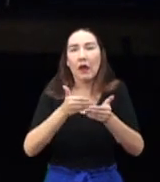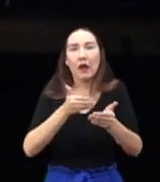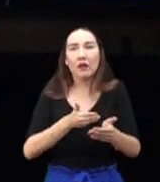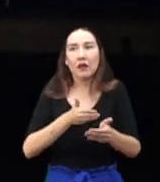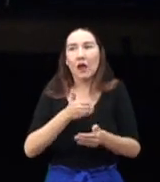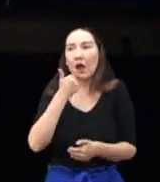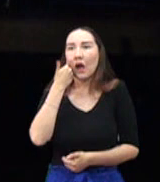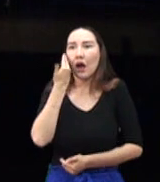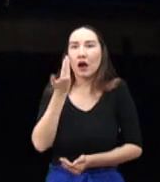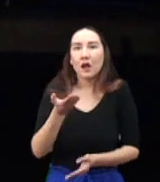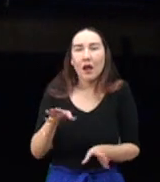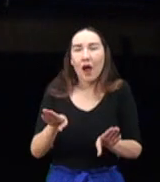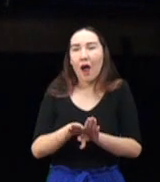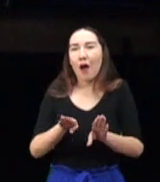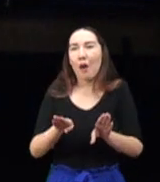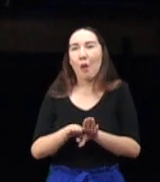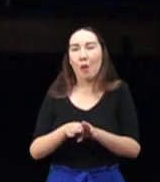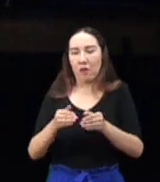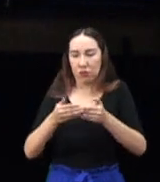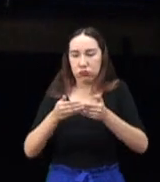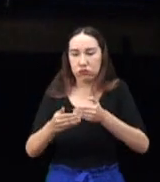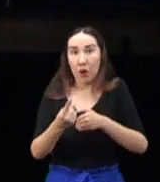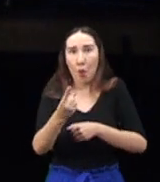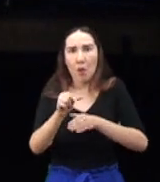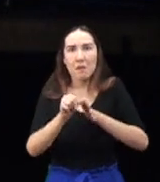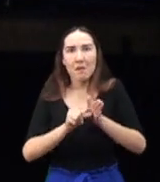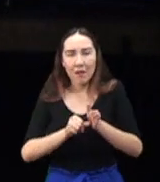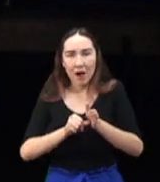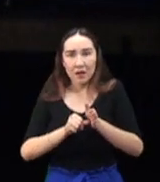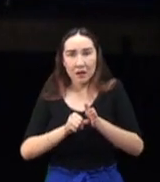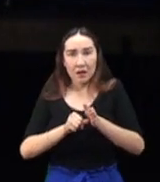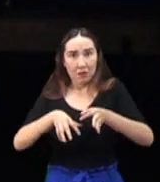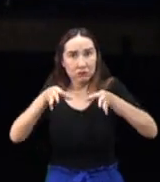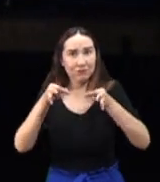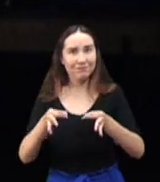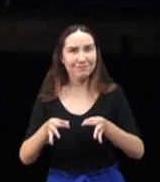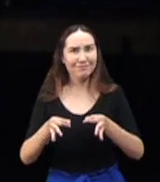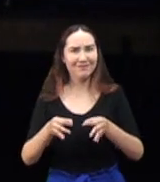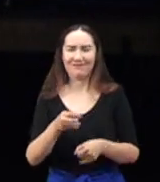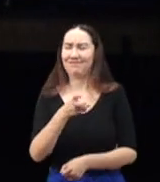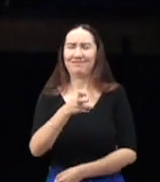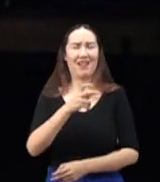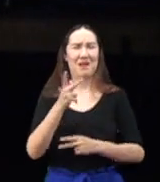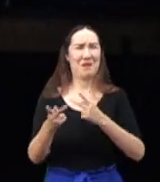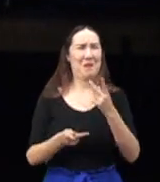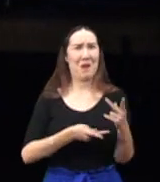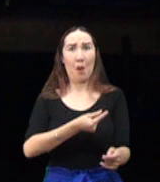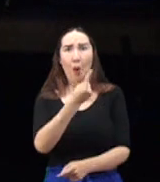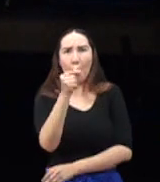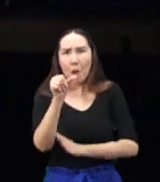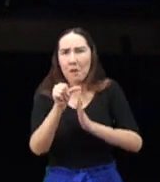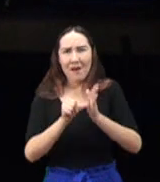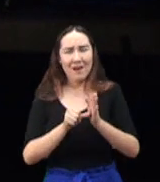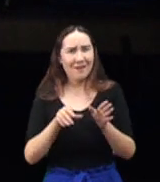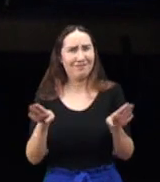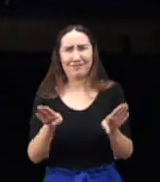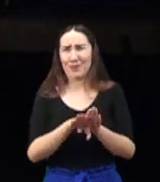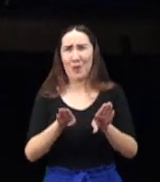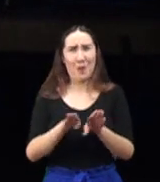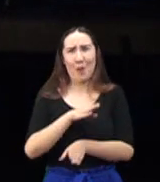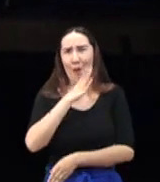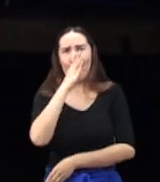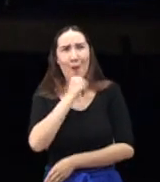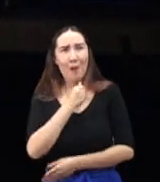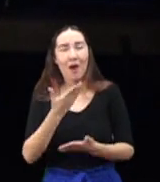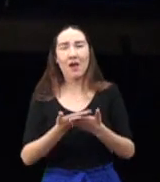pretendían desahogarlas en un mes. Entonces, ahí es donde se les cuestiona, ¿cómo en un mes? Y ya los agarra la contingencia,